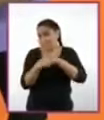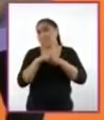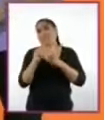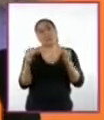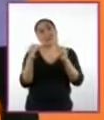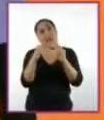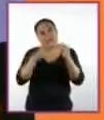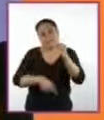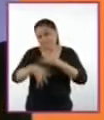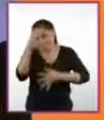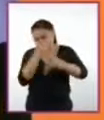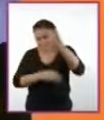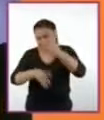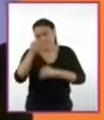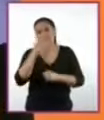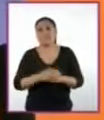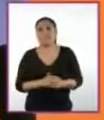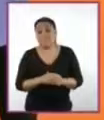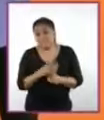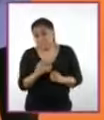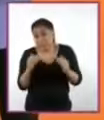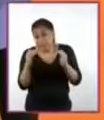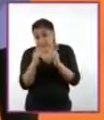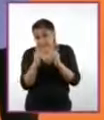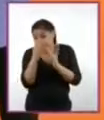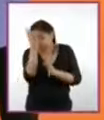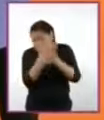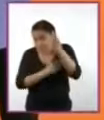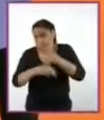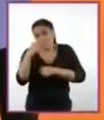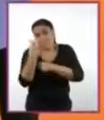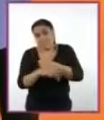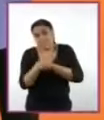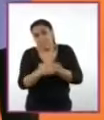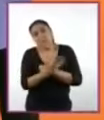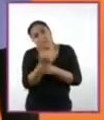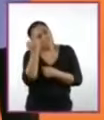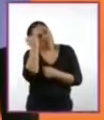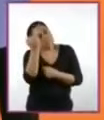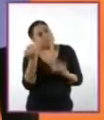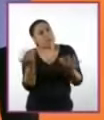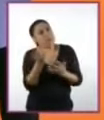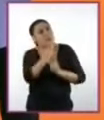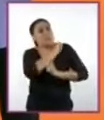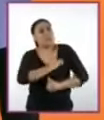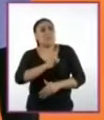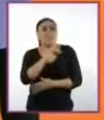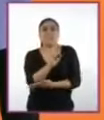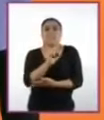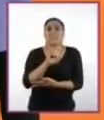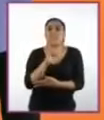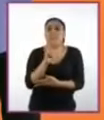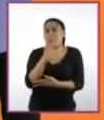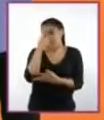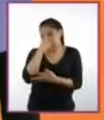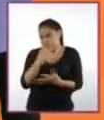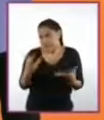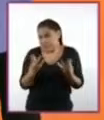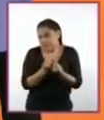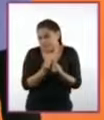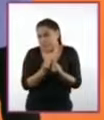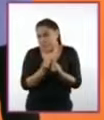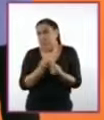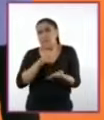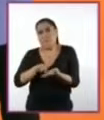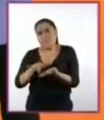Aprende en Casa. Aprende en Casa es una estrategia educativa que la Secretaría de Educación Pública creó para llevar a cabo trabajo colaborativo con